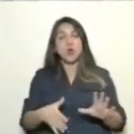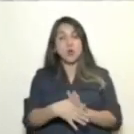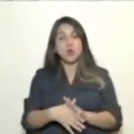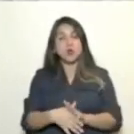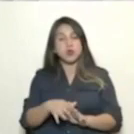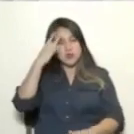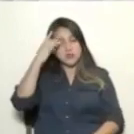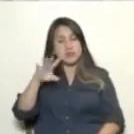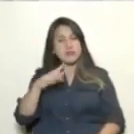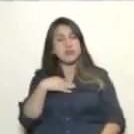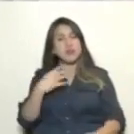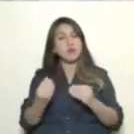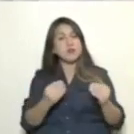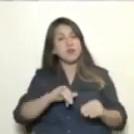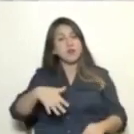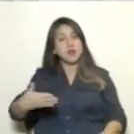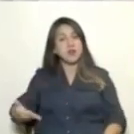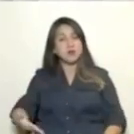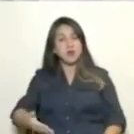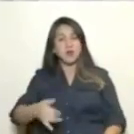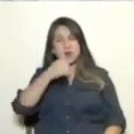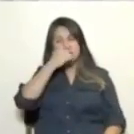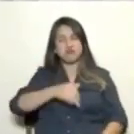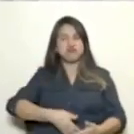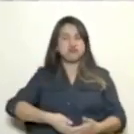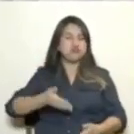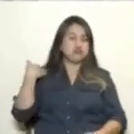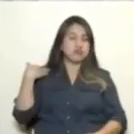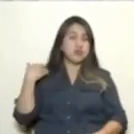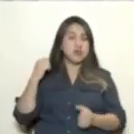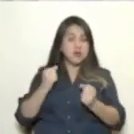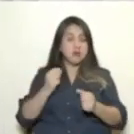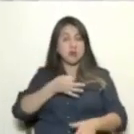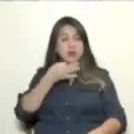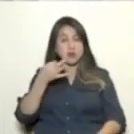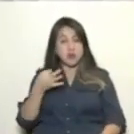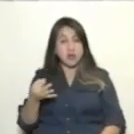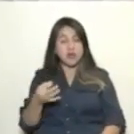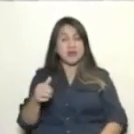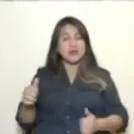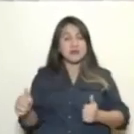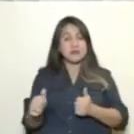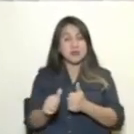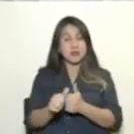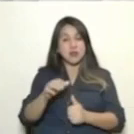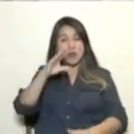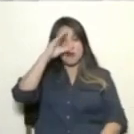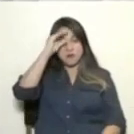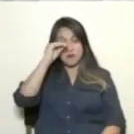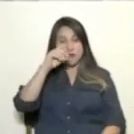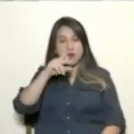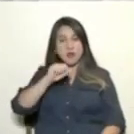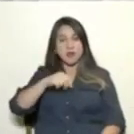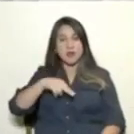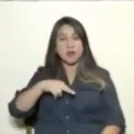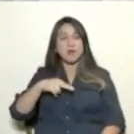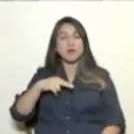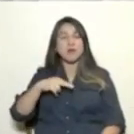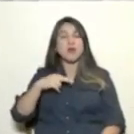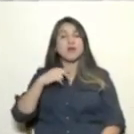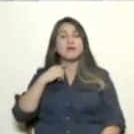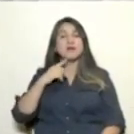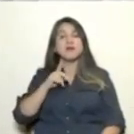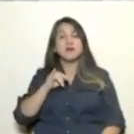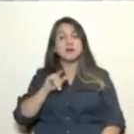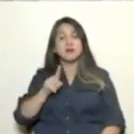que pasó después? Ahora, tanto tiempo pasó, se puede contar. Bueno, se acercó el embajador de Pakistán. Ustedes